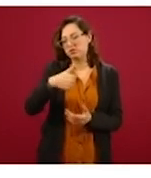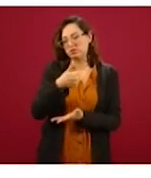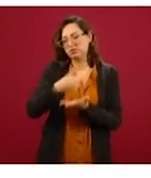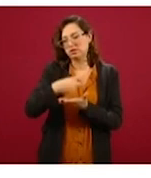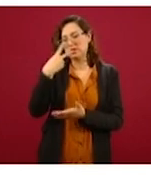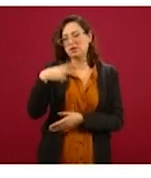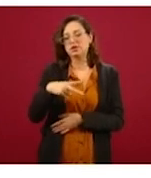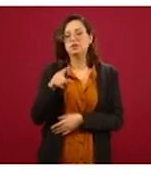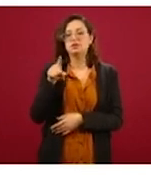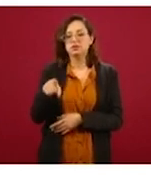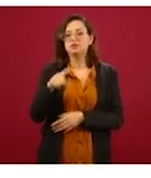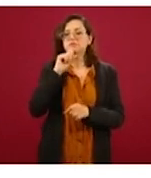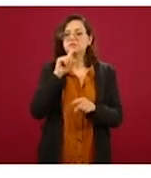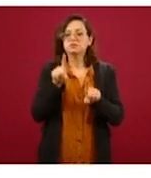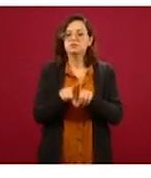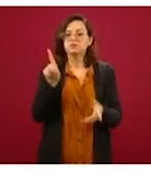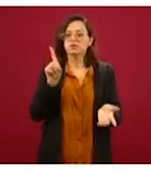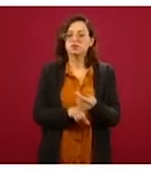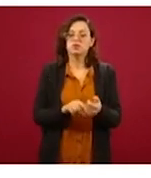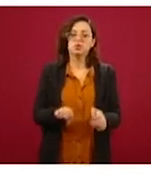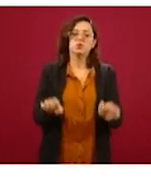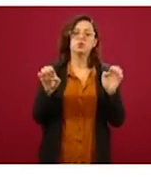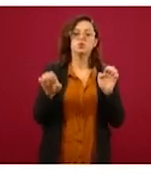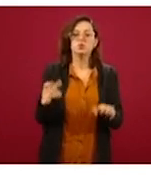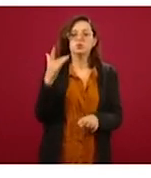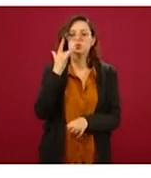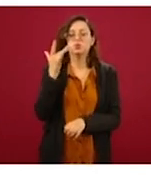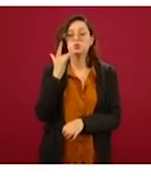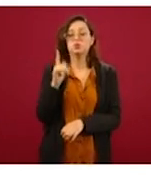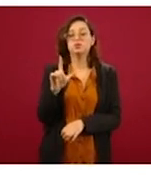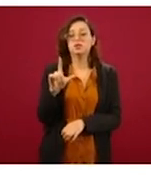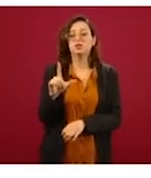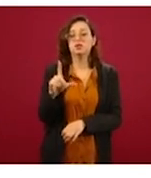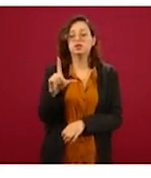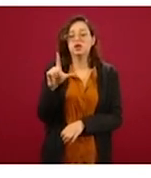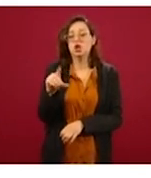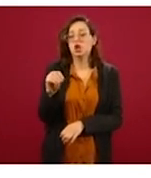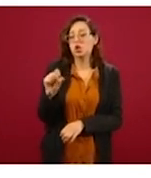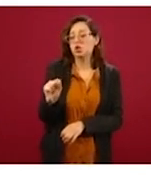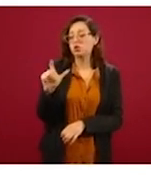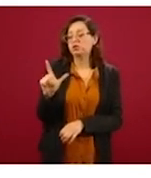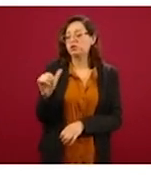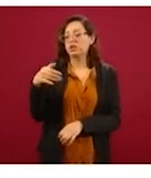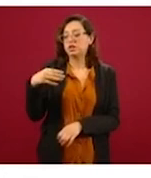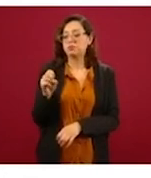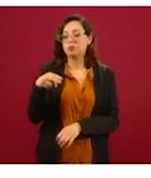en un fraccionamiento de lujo llamado Los Limoneros. Tiene amplias